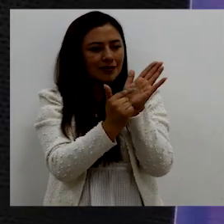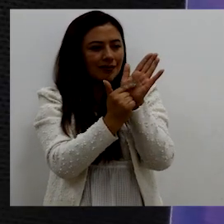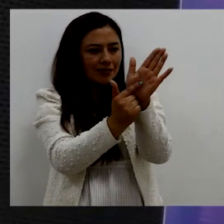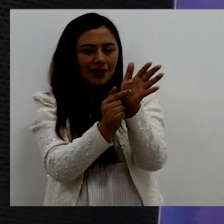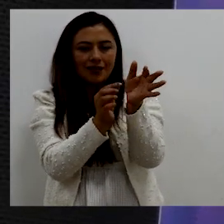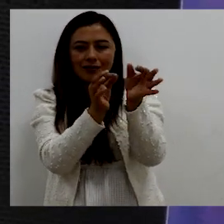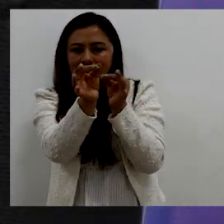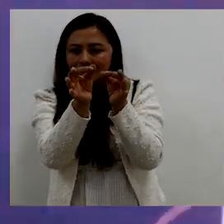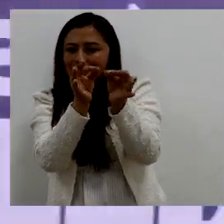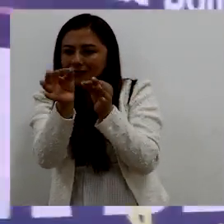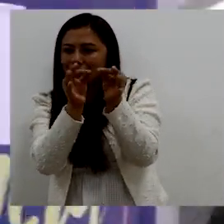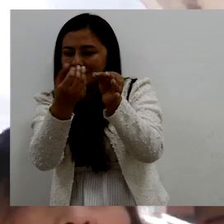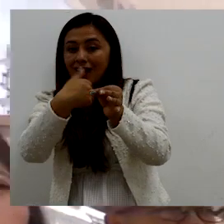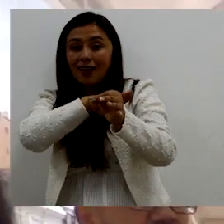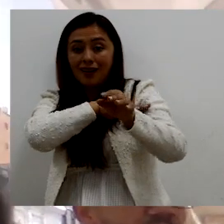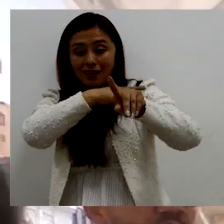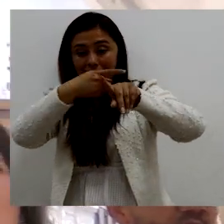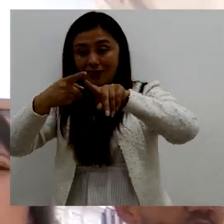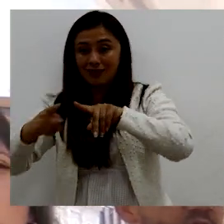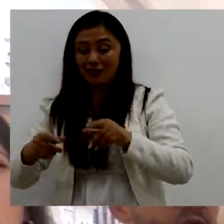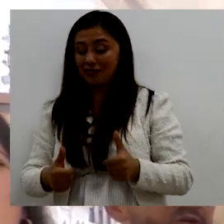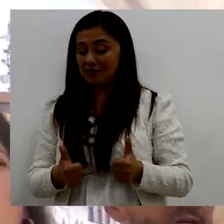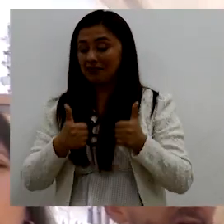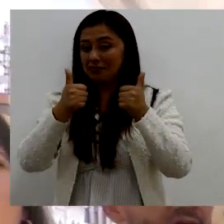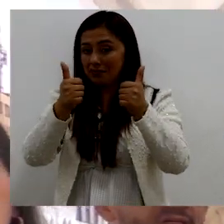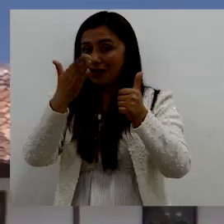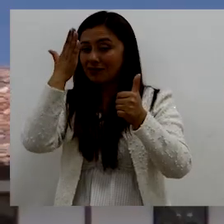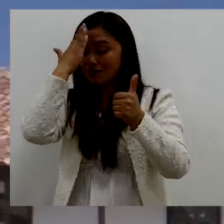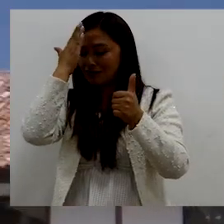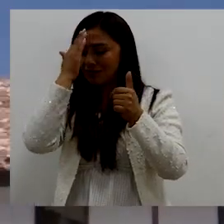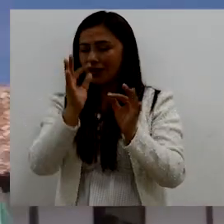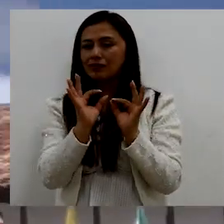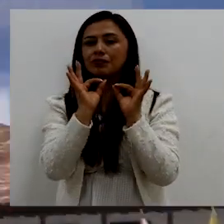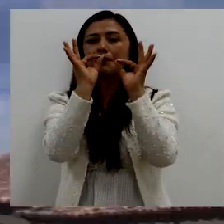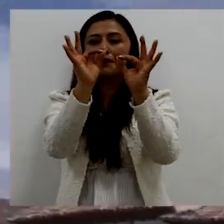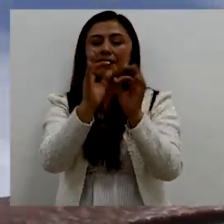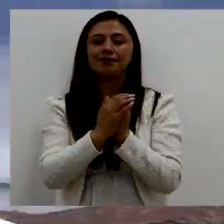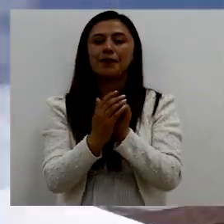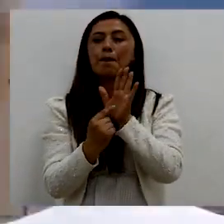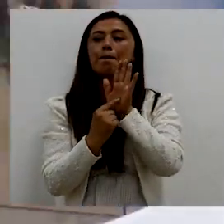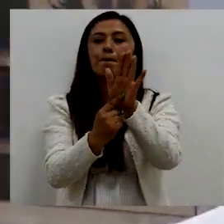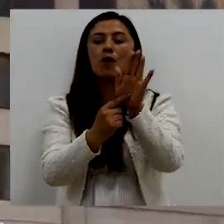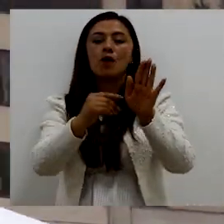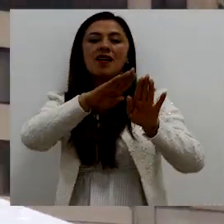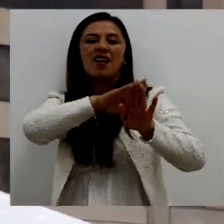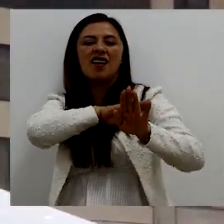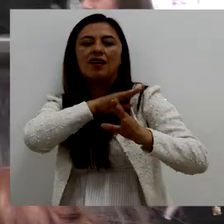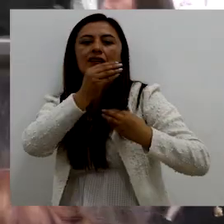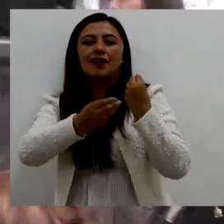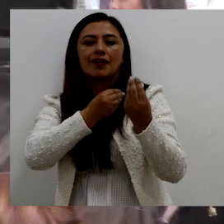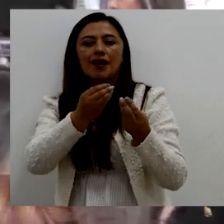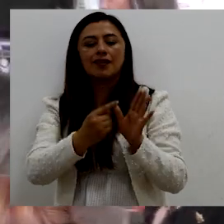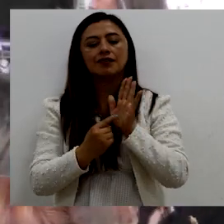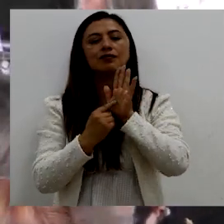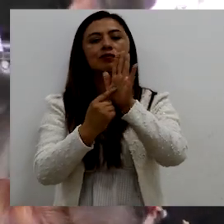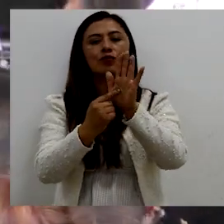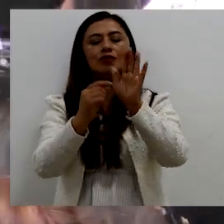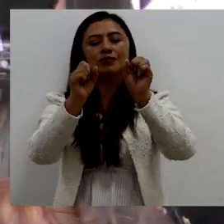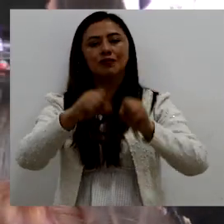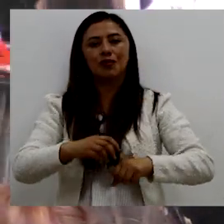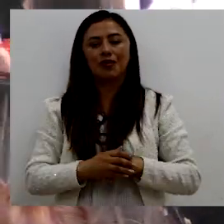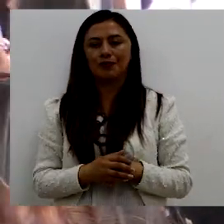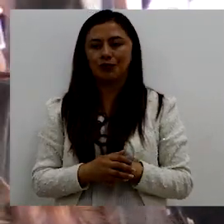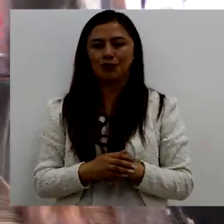publicitarios en todo el tema de la prestación del servicio y demostrar las cosas que hace la alcaldía,